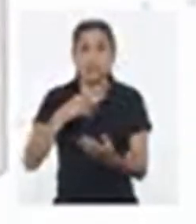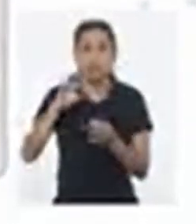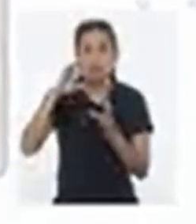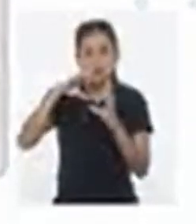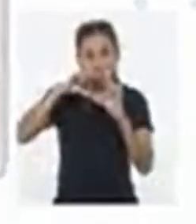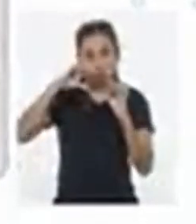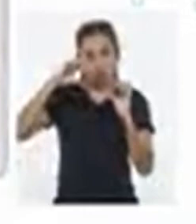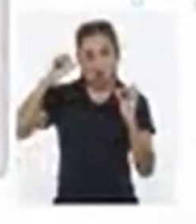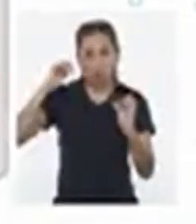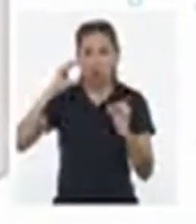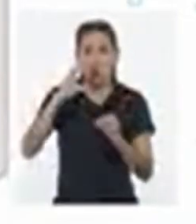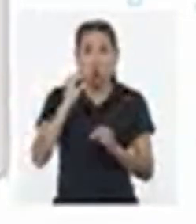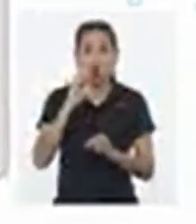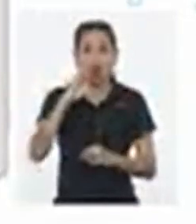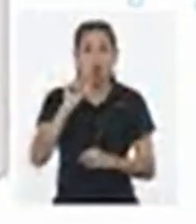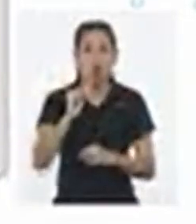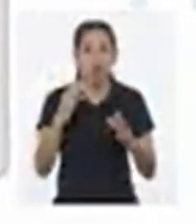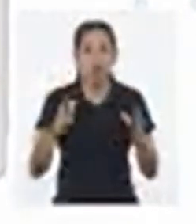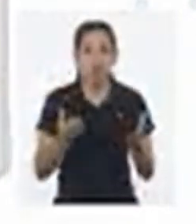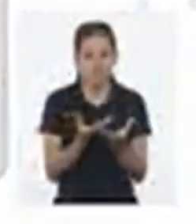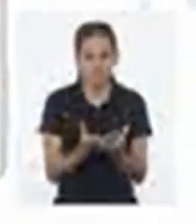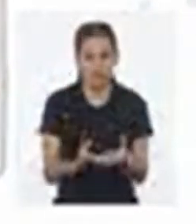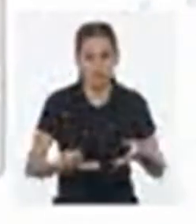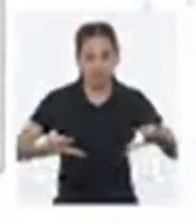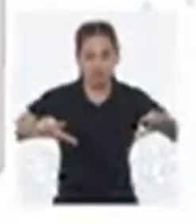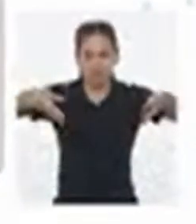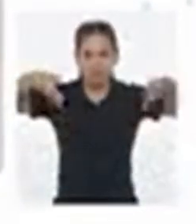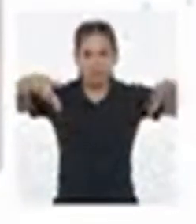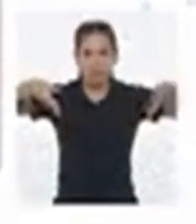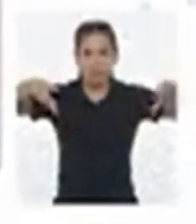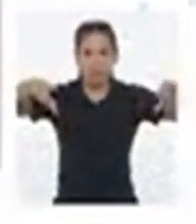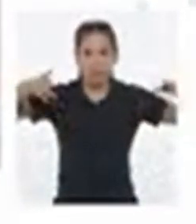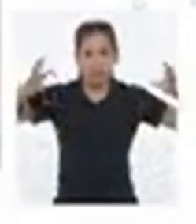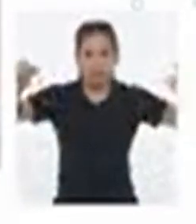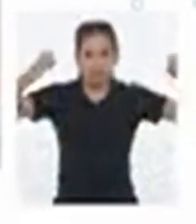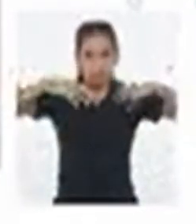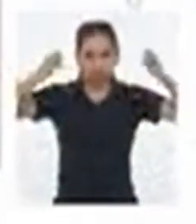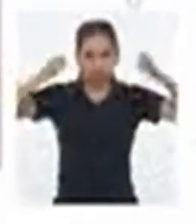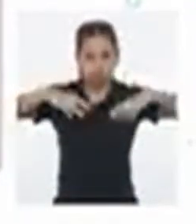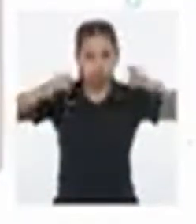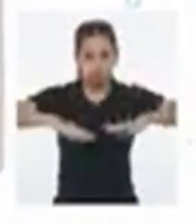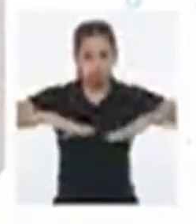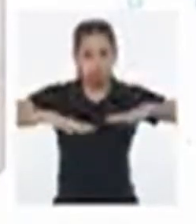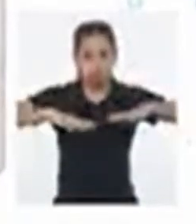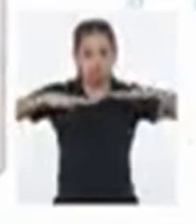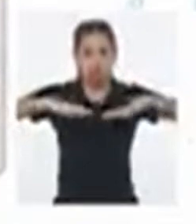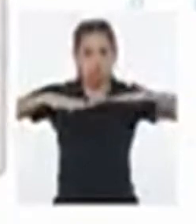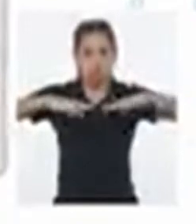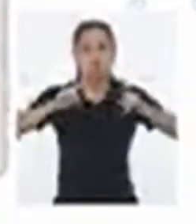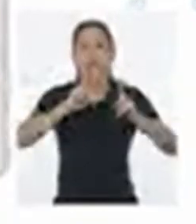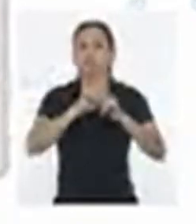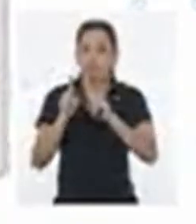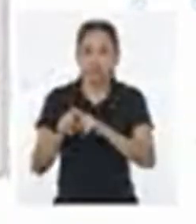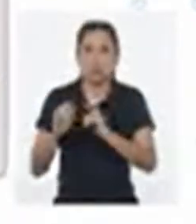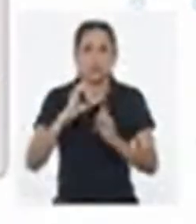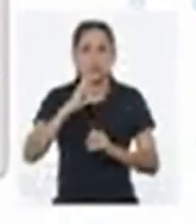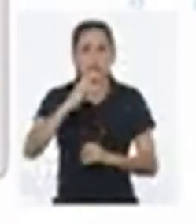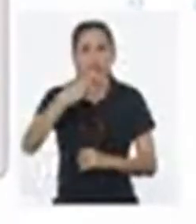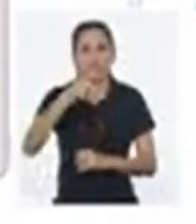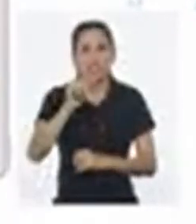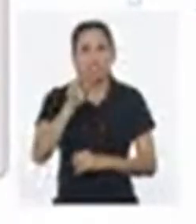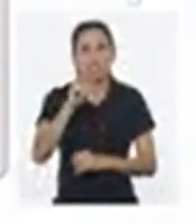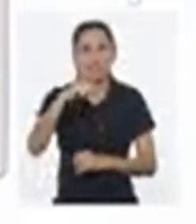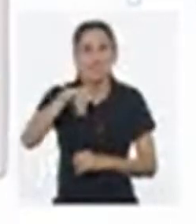de coca se conservaban en canastas de un determinado tamaño. Lo mismo podemos decir